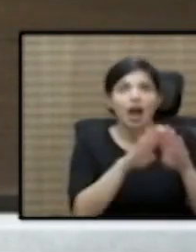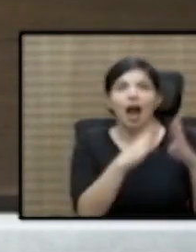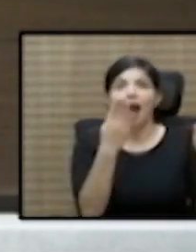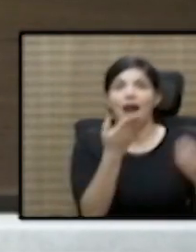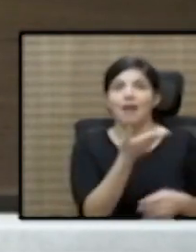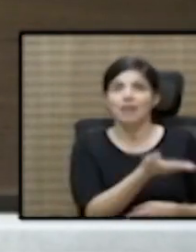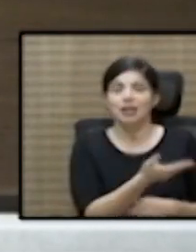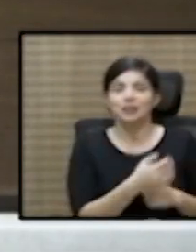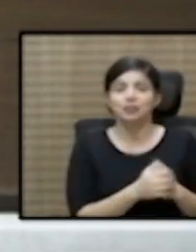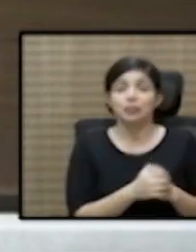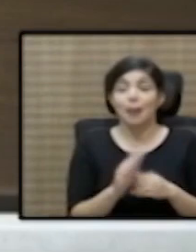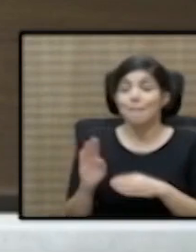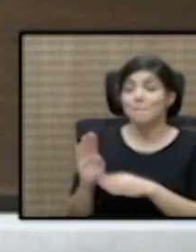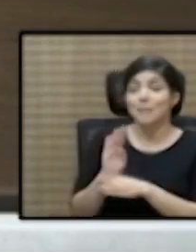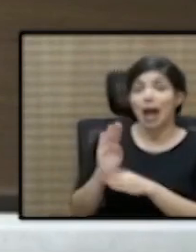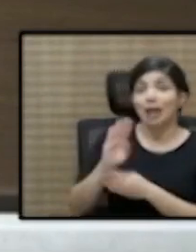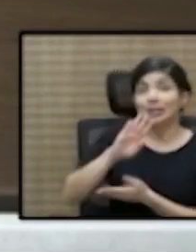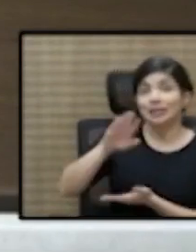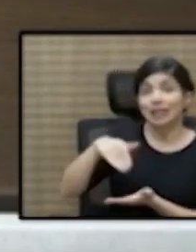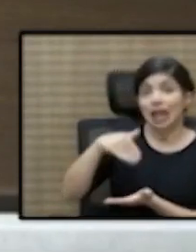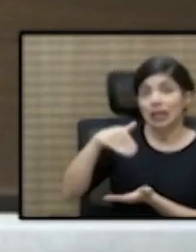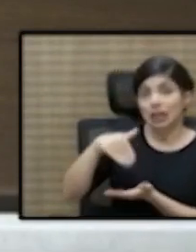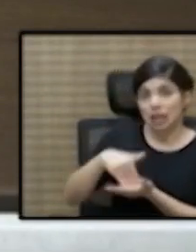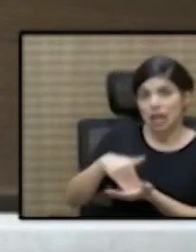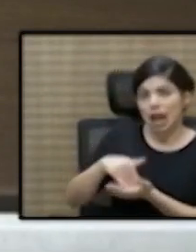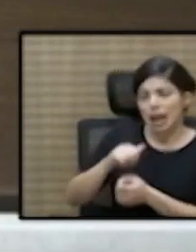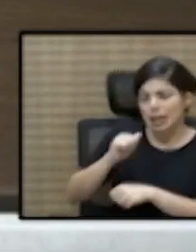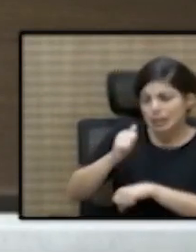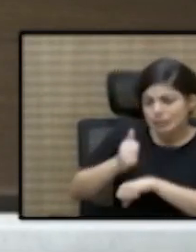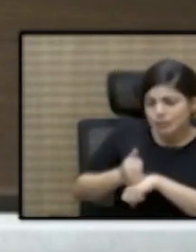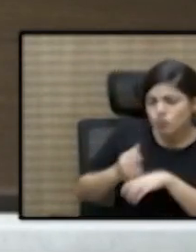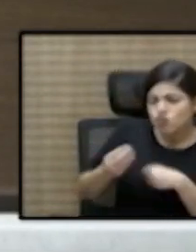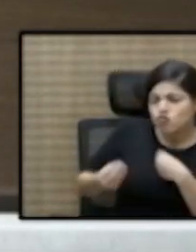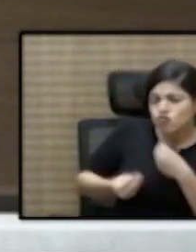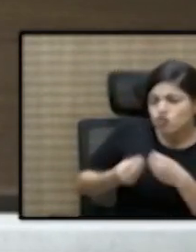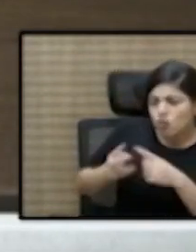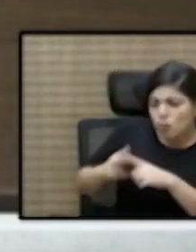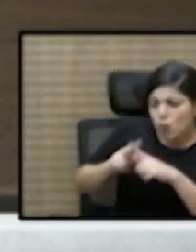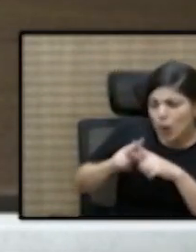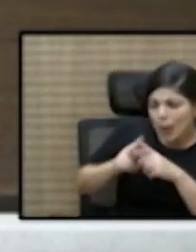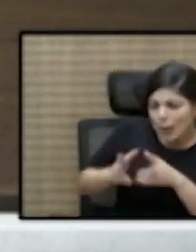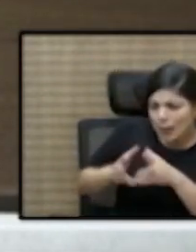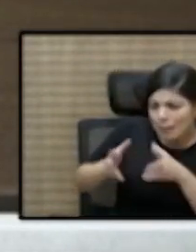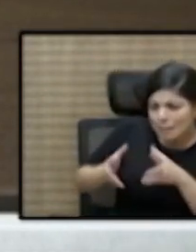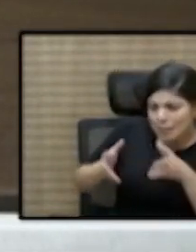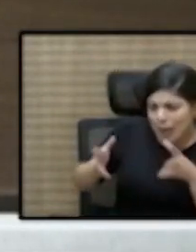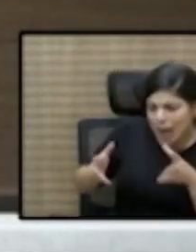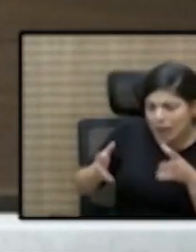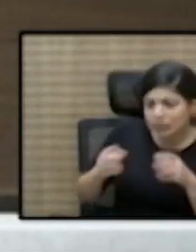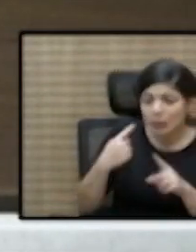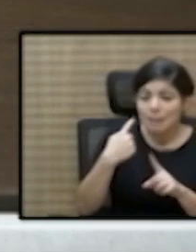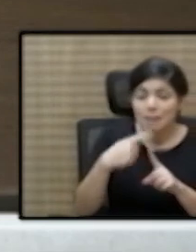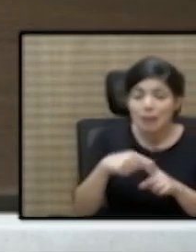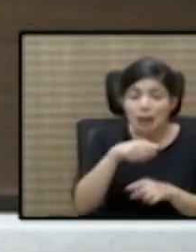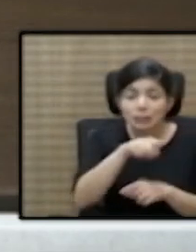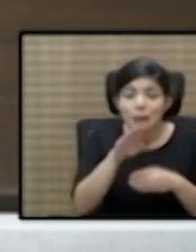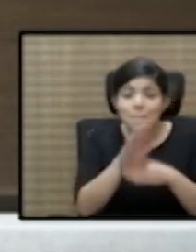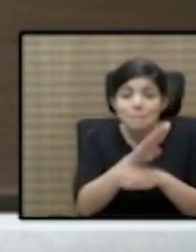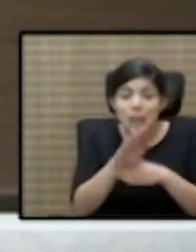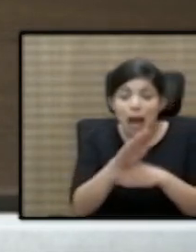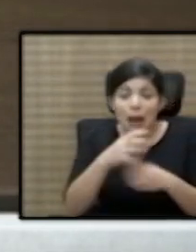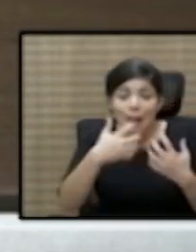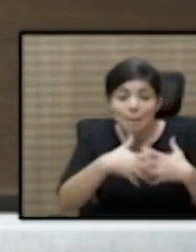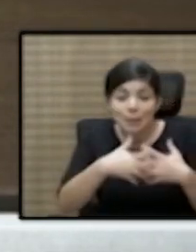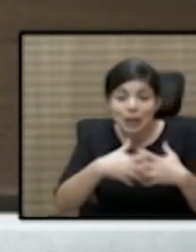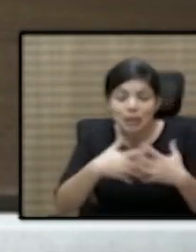Banco Central ha implementado mecanismos para ampliar el crédito y permitir mayores readecuaciones de los bancos a las